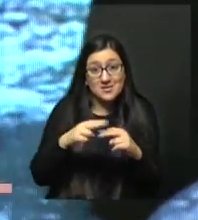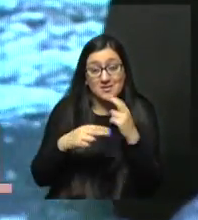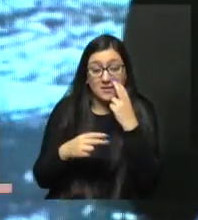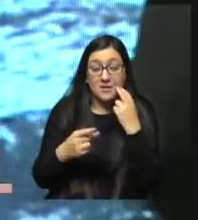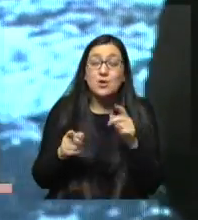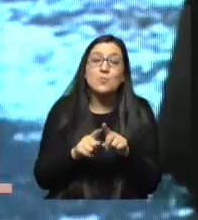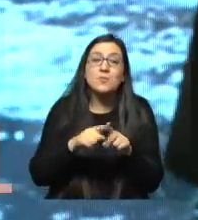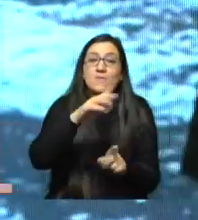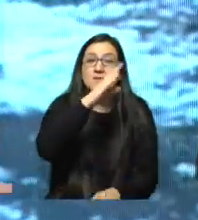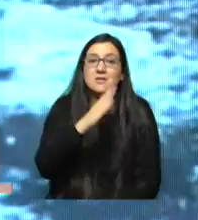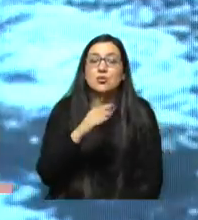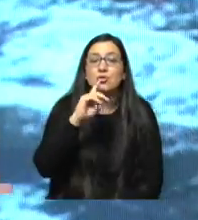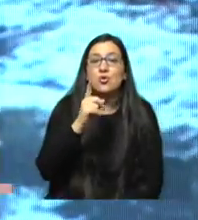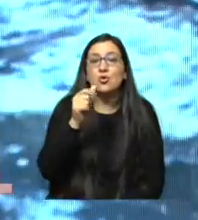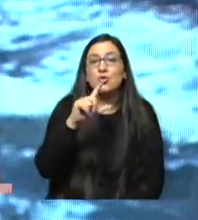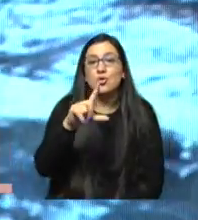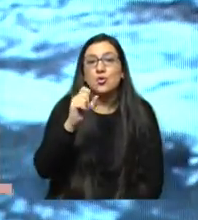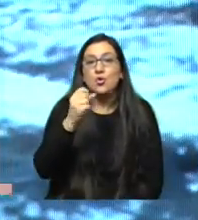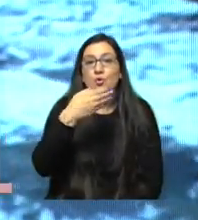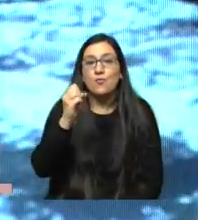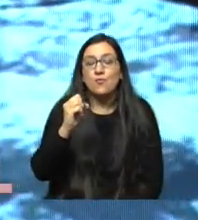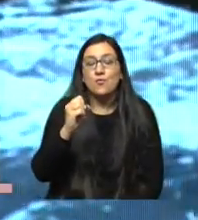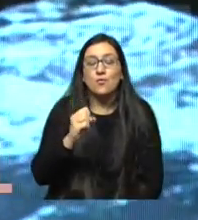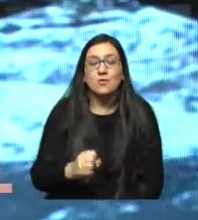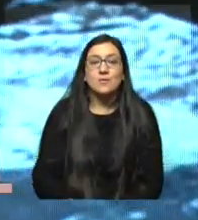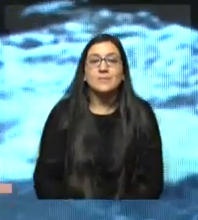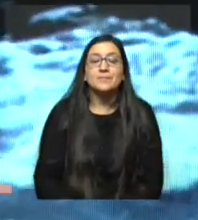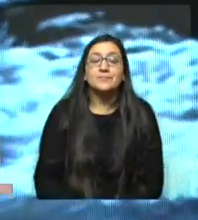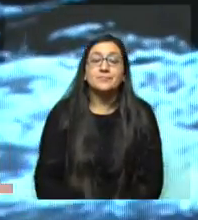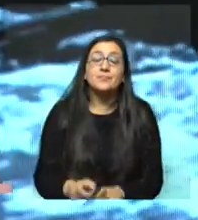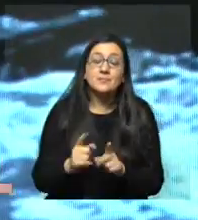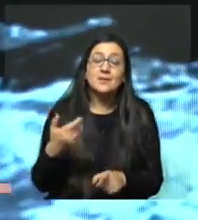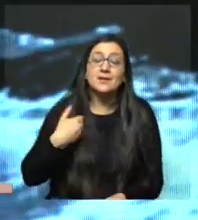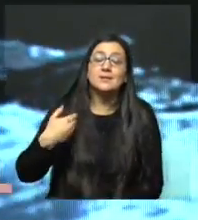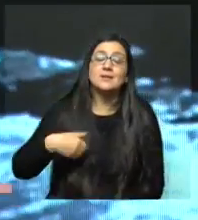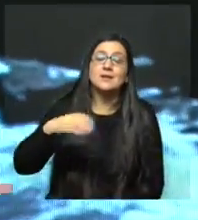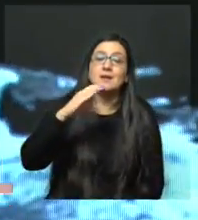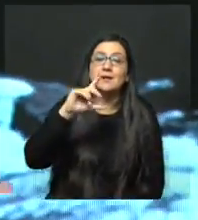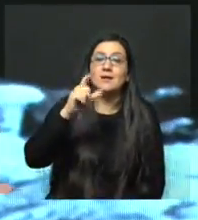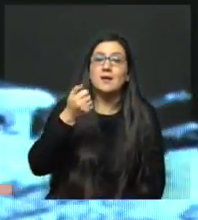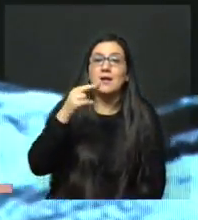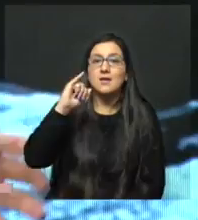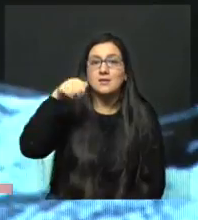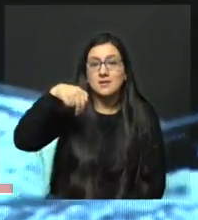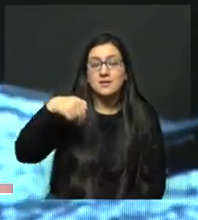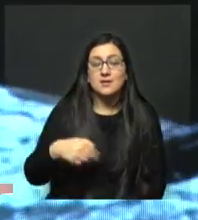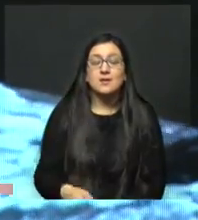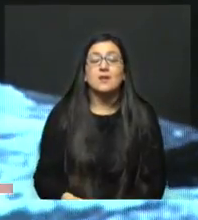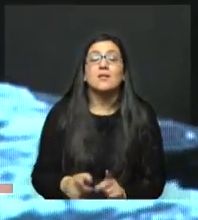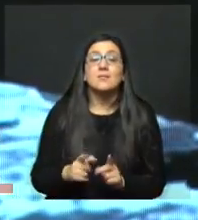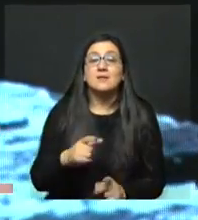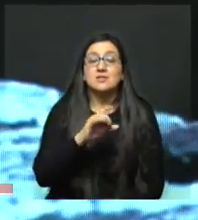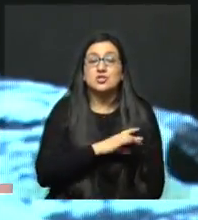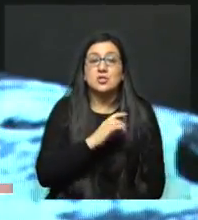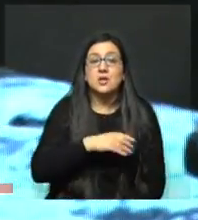Globo, en Argentina se mete Infobae, pero Clarín sigue siendo de las principales. En Chile, el Mercurio, el